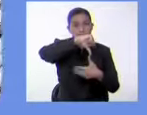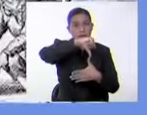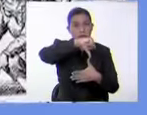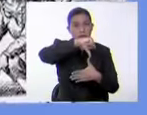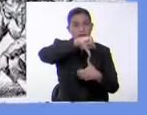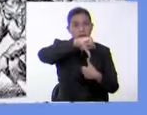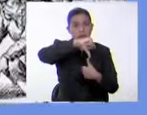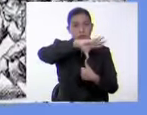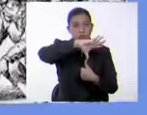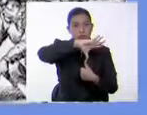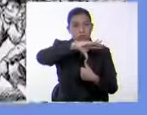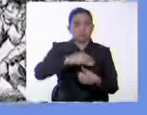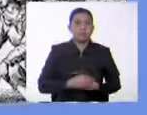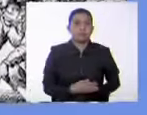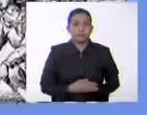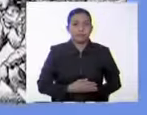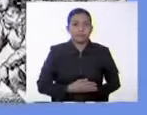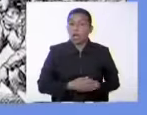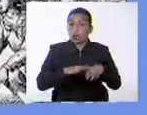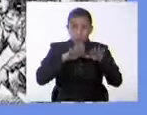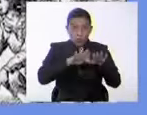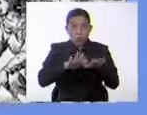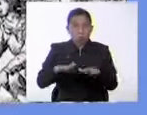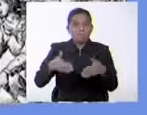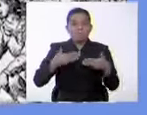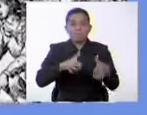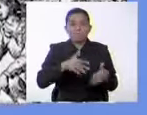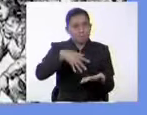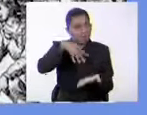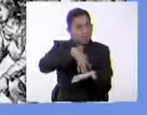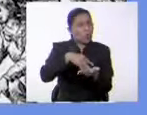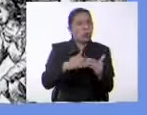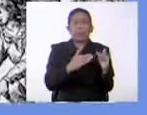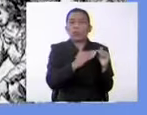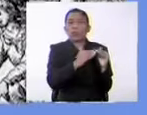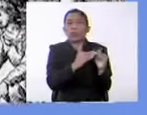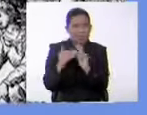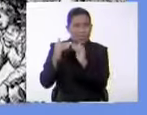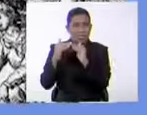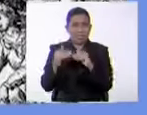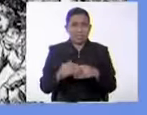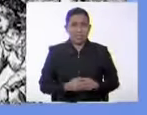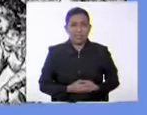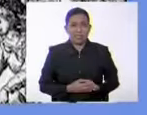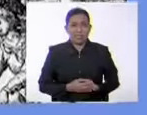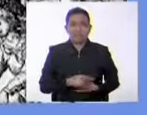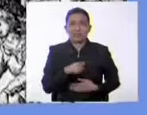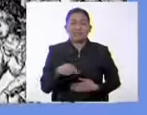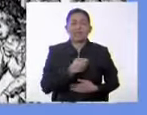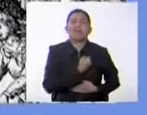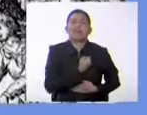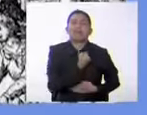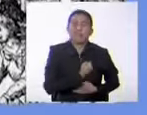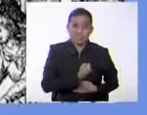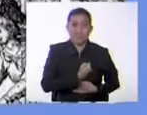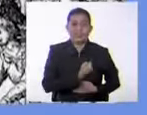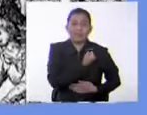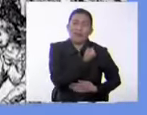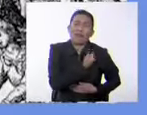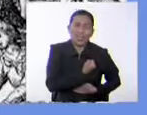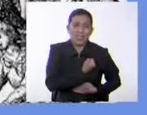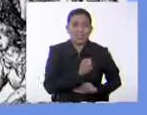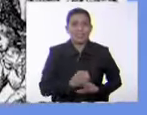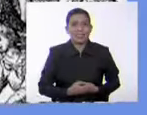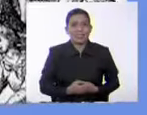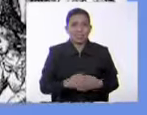decir, los nativos de acá sufrieron exactamente a cual más adelantado era cruel, ¿verdad? Como que era